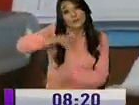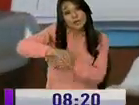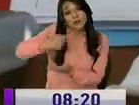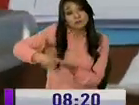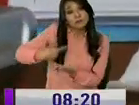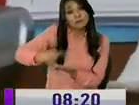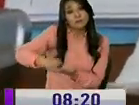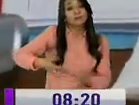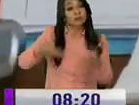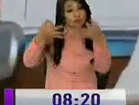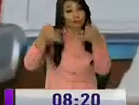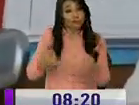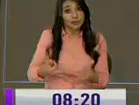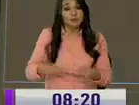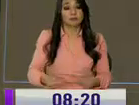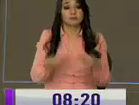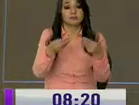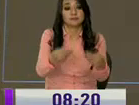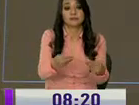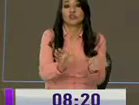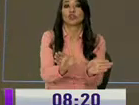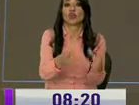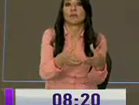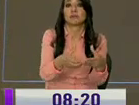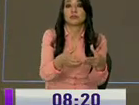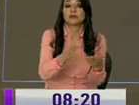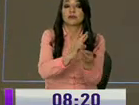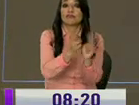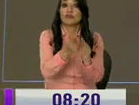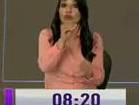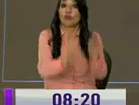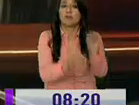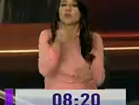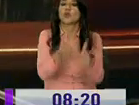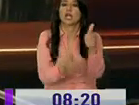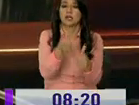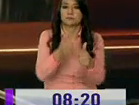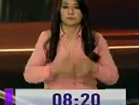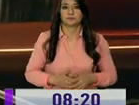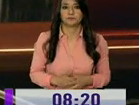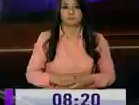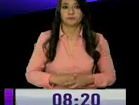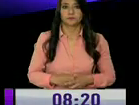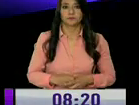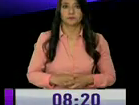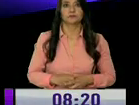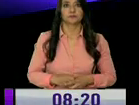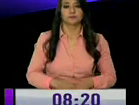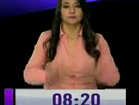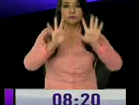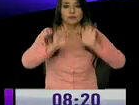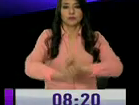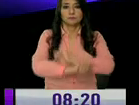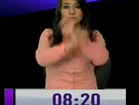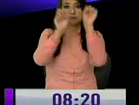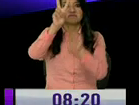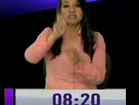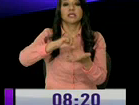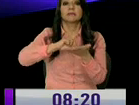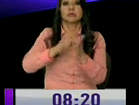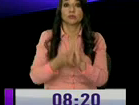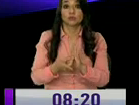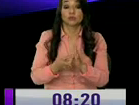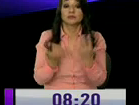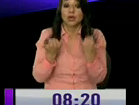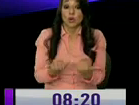ratificar a qué comisión se envían las reformas. En Quito informó Andrea Urbe. 8:20 en la mañana, vecinos. El día